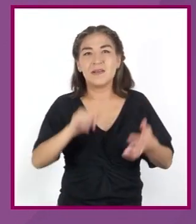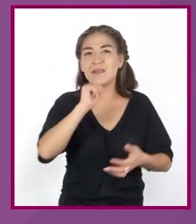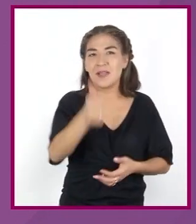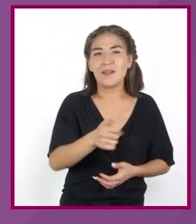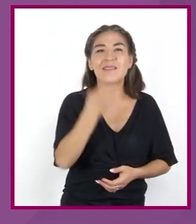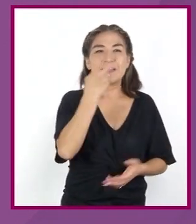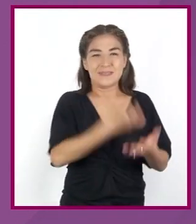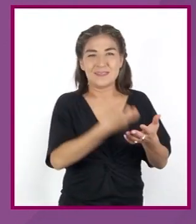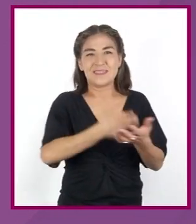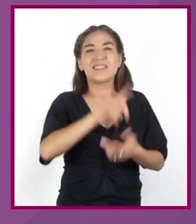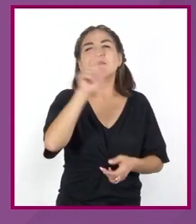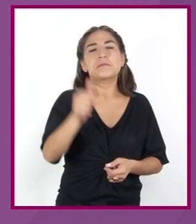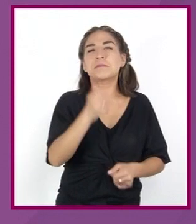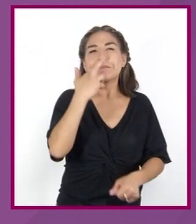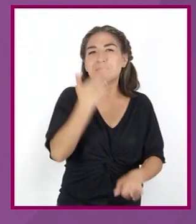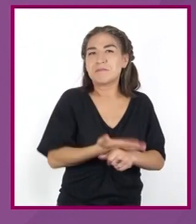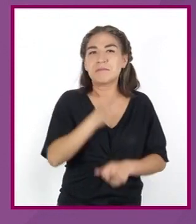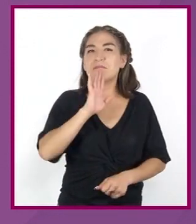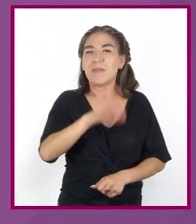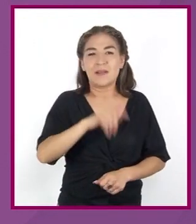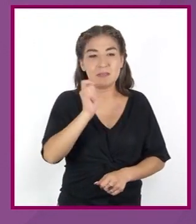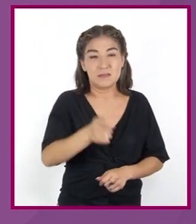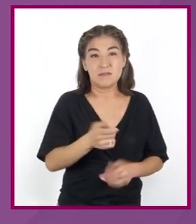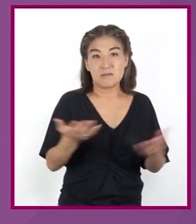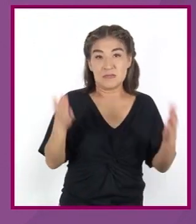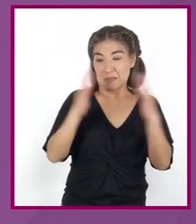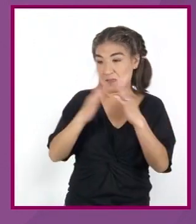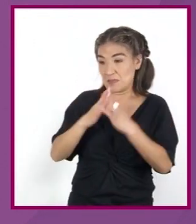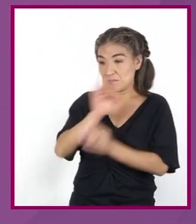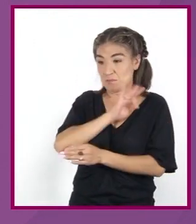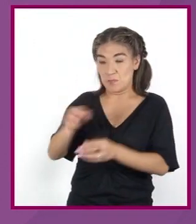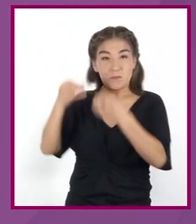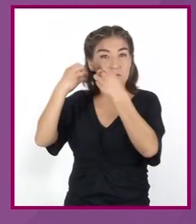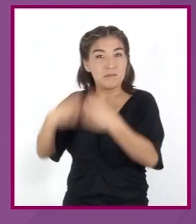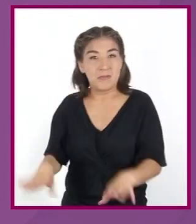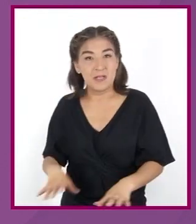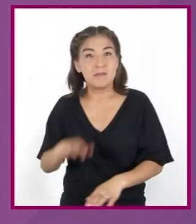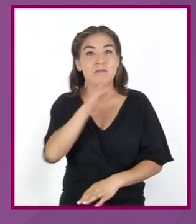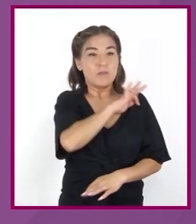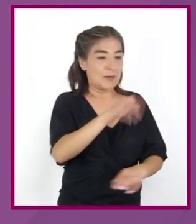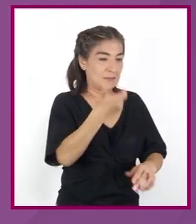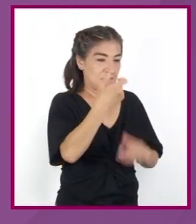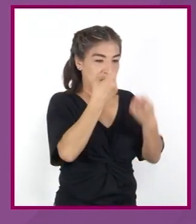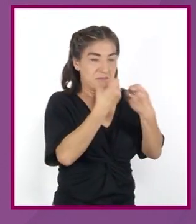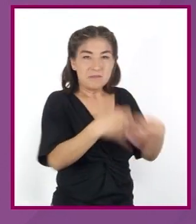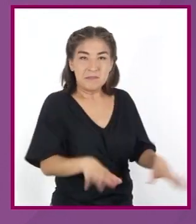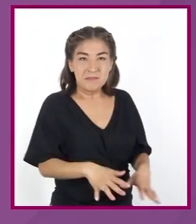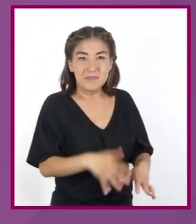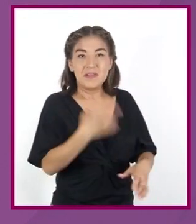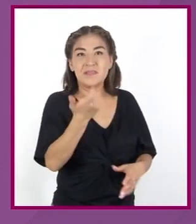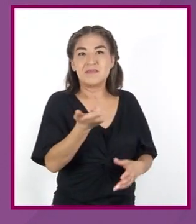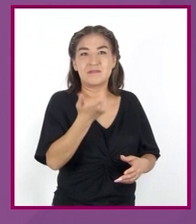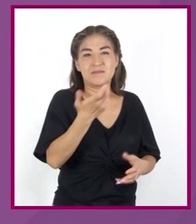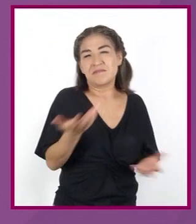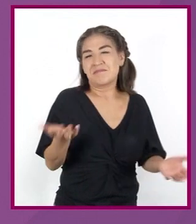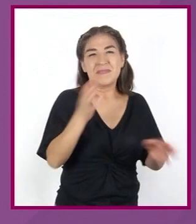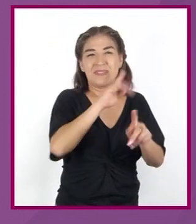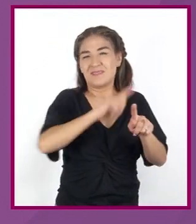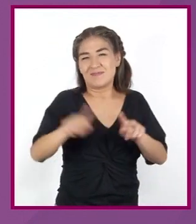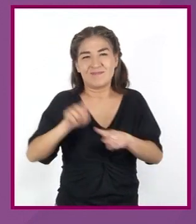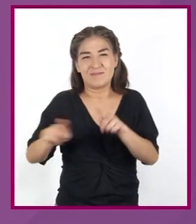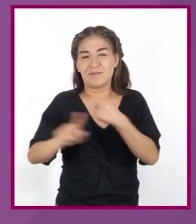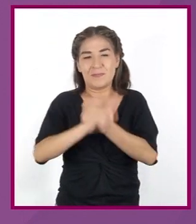la consecuencia mayor sería, puedo perder parte de patrimonio, puedo perder dinero, puedo perder X o Y